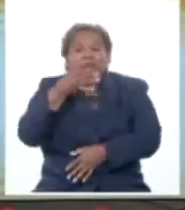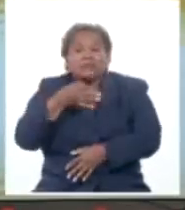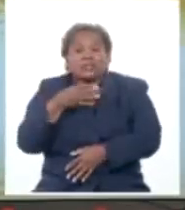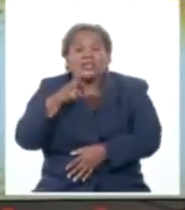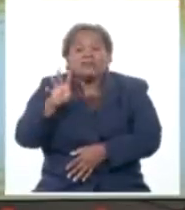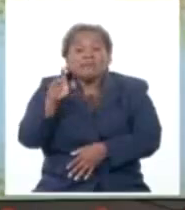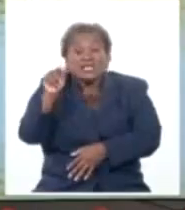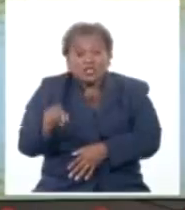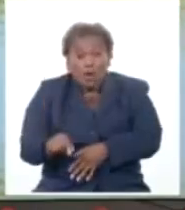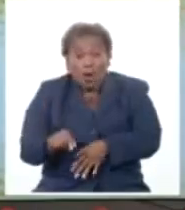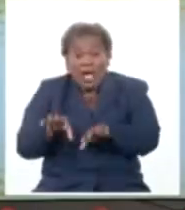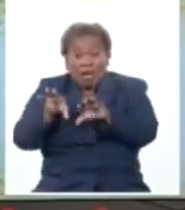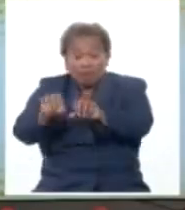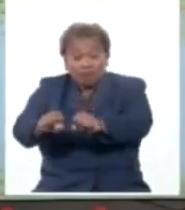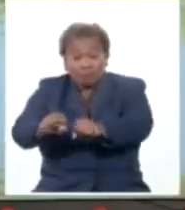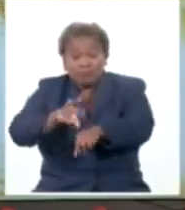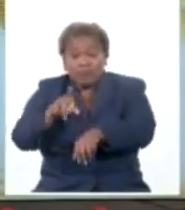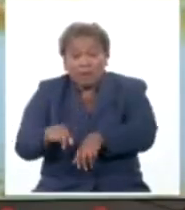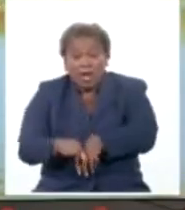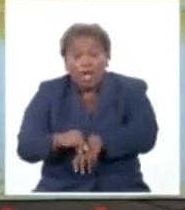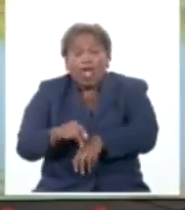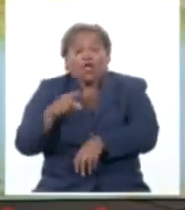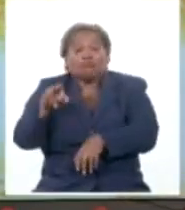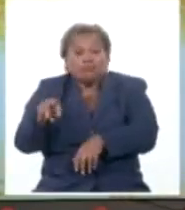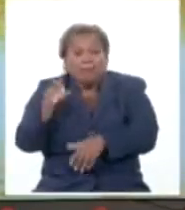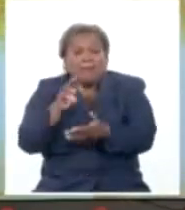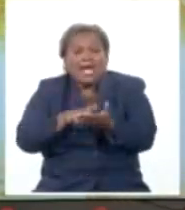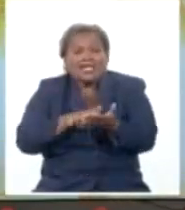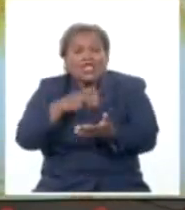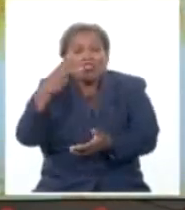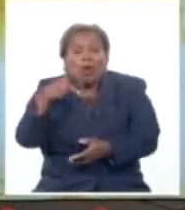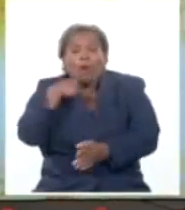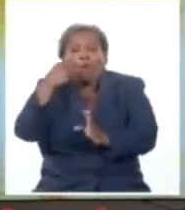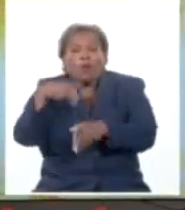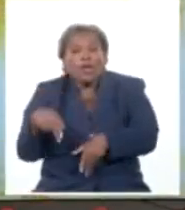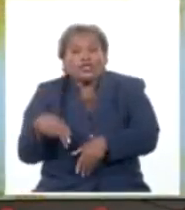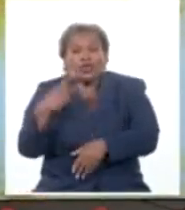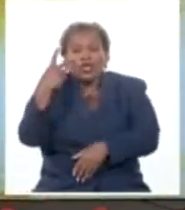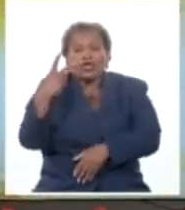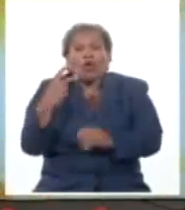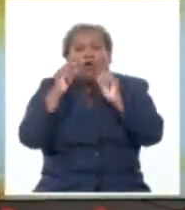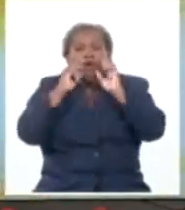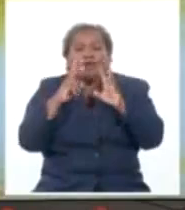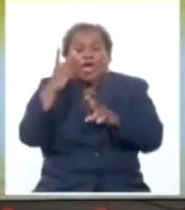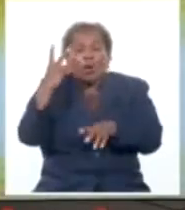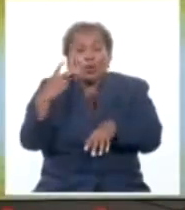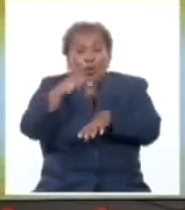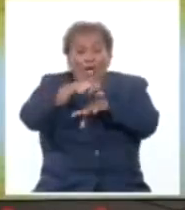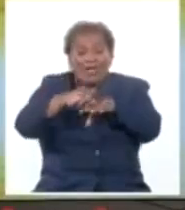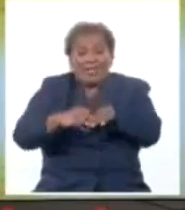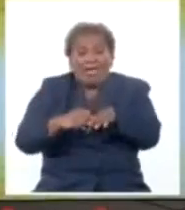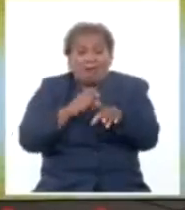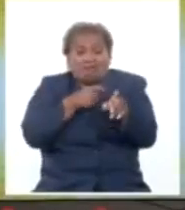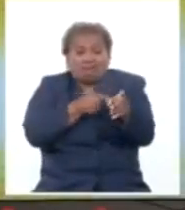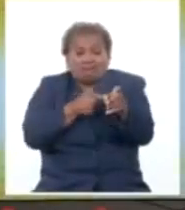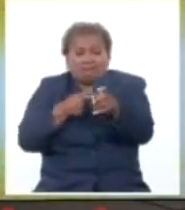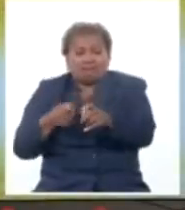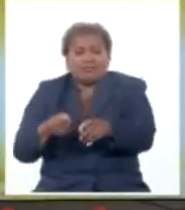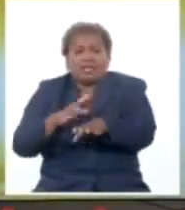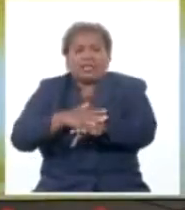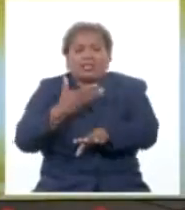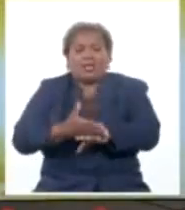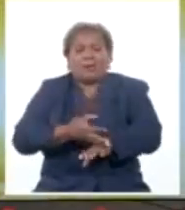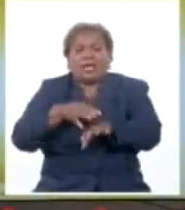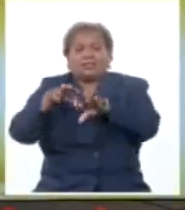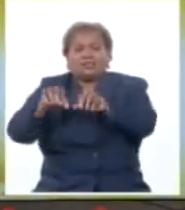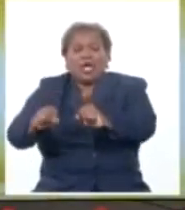encontrados este martes, 2 de ellos muertos y de los otros 2 hallados con vida, uno tenía una herida de bala. Poco después se conoció de la